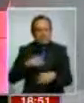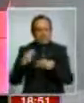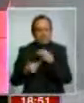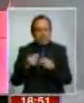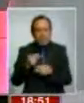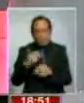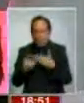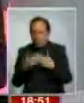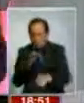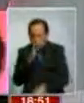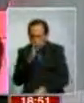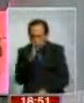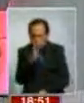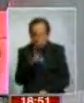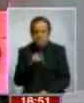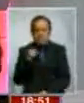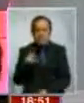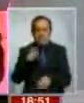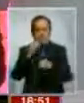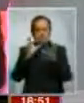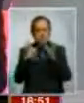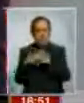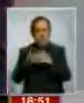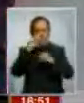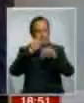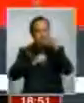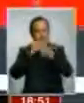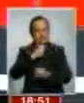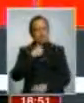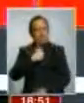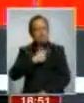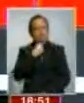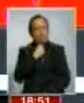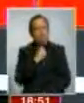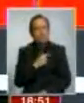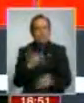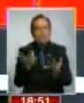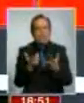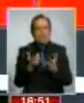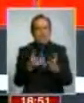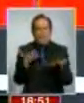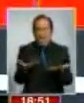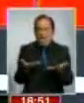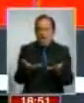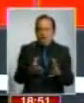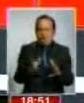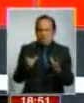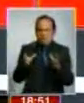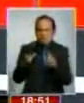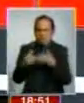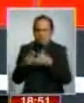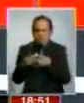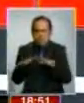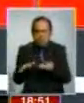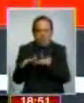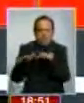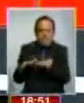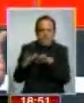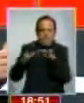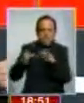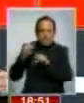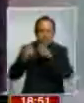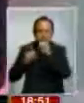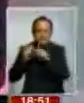van. Esos son los partidos políticos que a mí me gustan. Ahora no hay partidos políticos, dice usted, con estos movimientos. ¿Usted no cree que